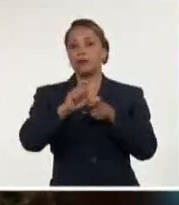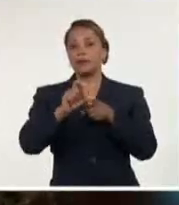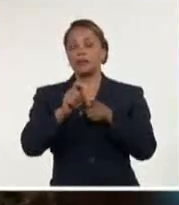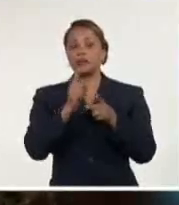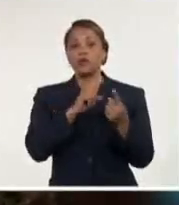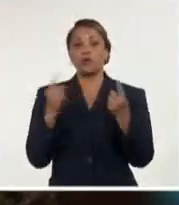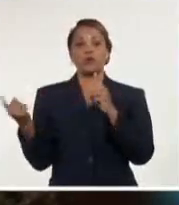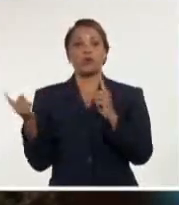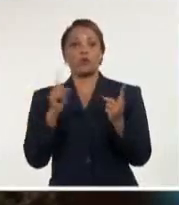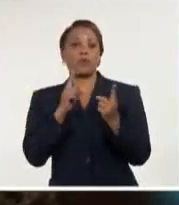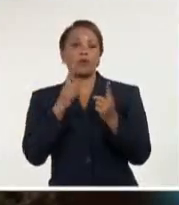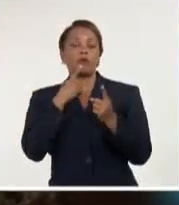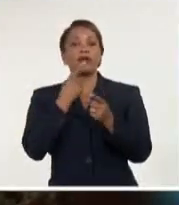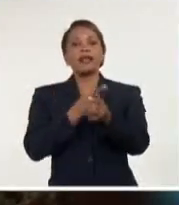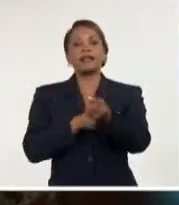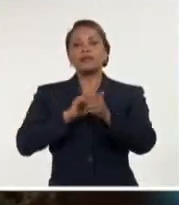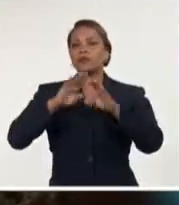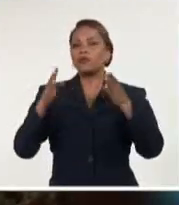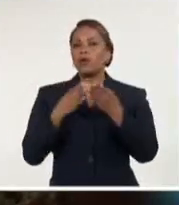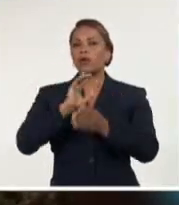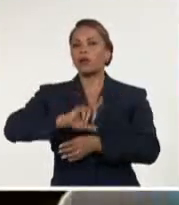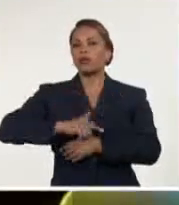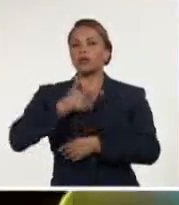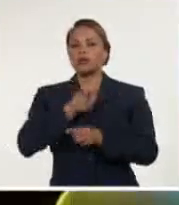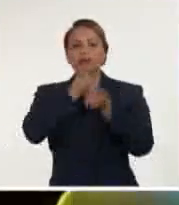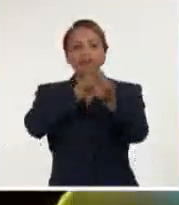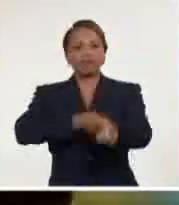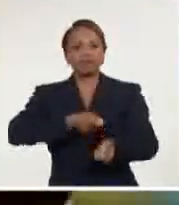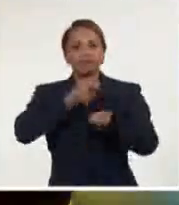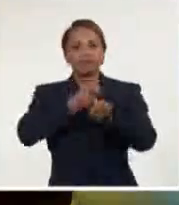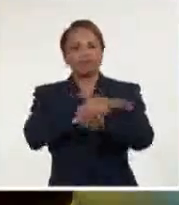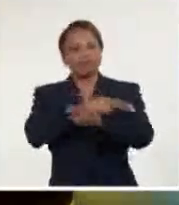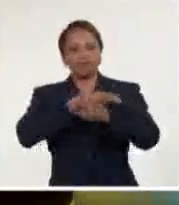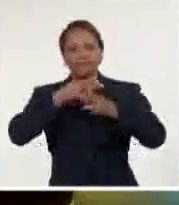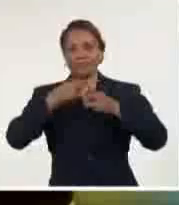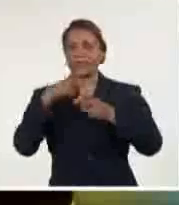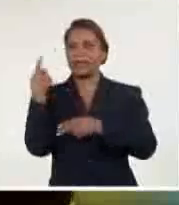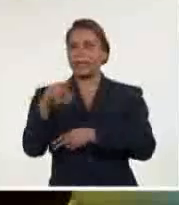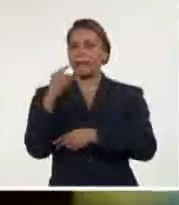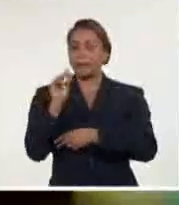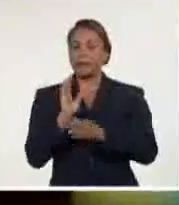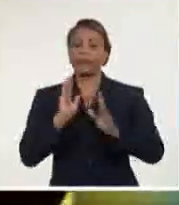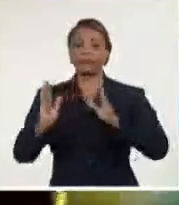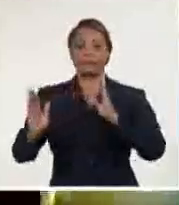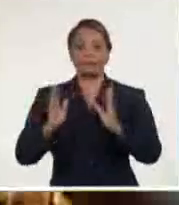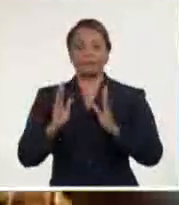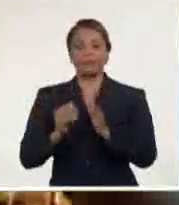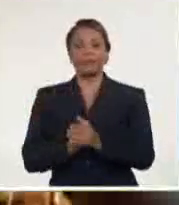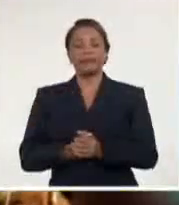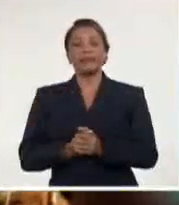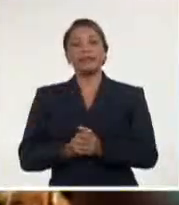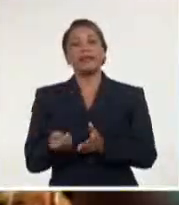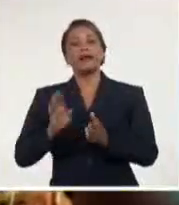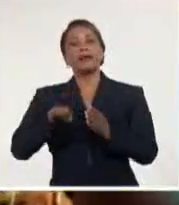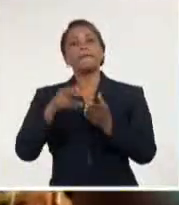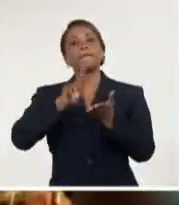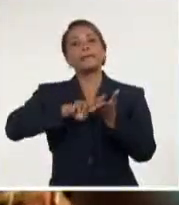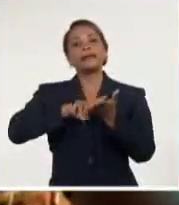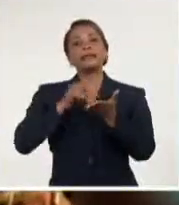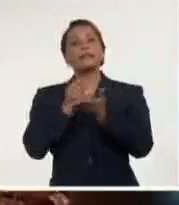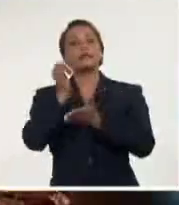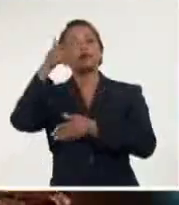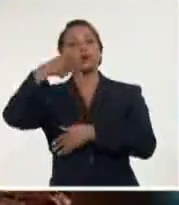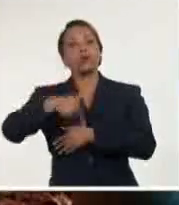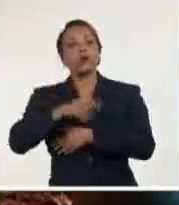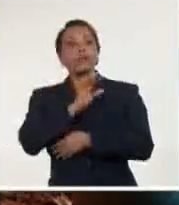campesino, la herencia ancestral y la cultura agrícola, así como las buenas prácticas en ese sector. Durante martes, miércoles y jueves,